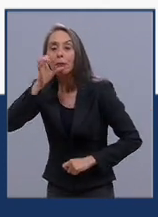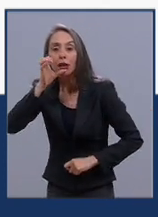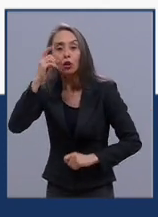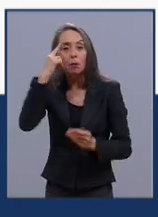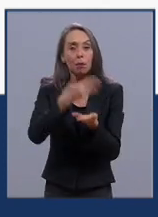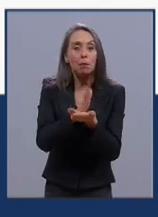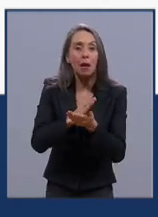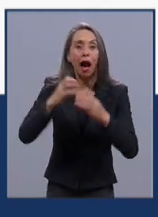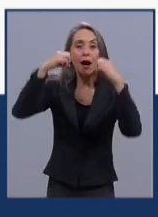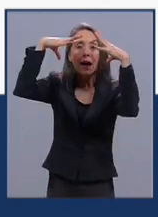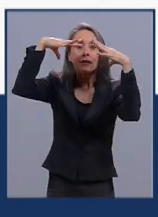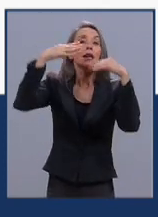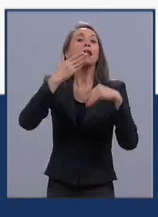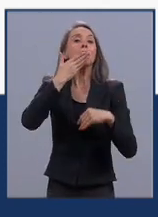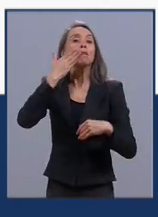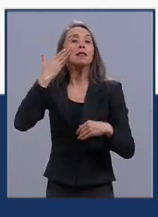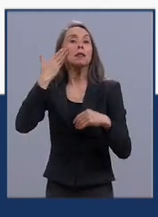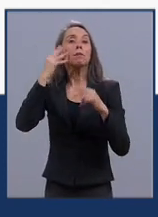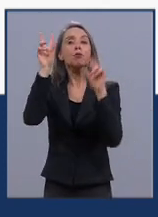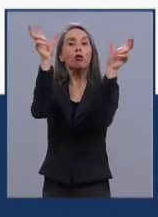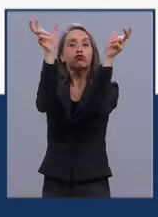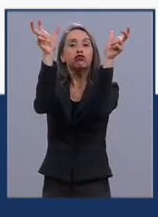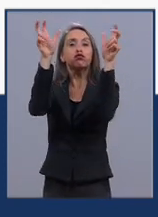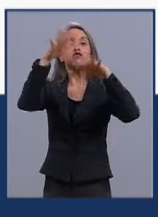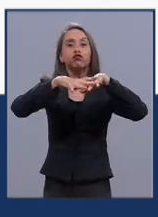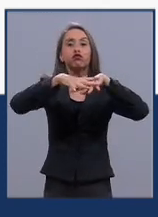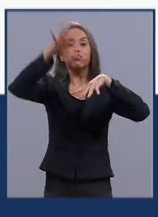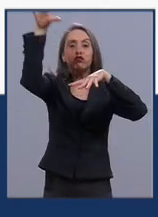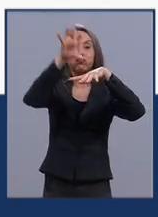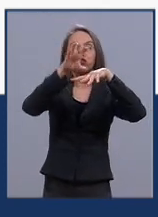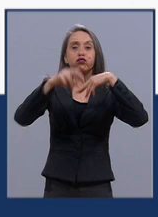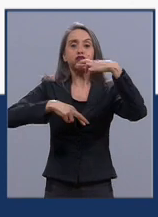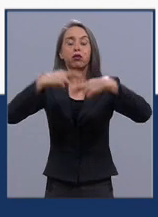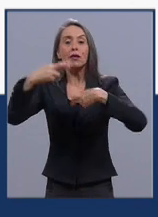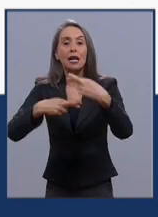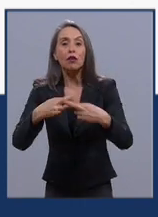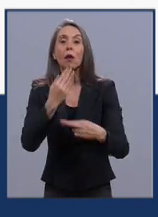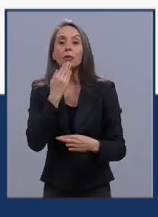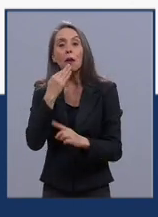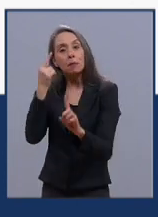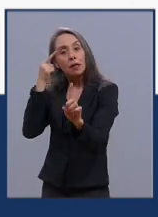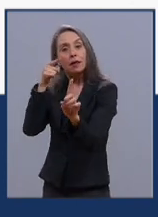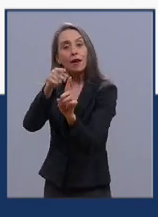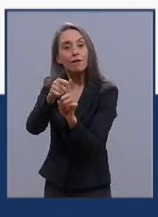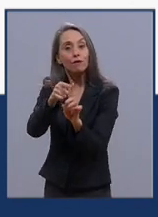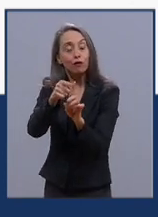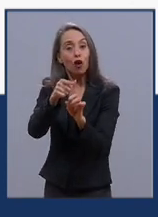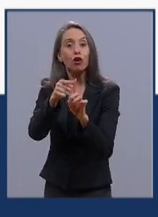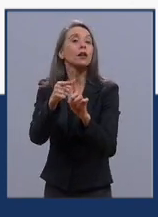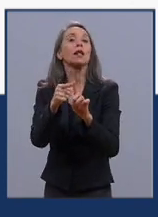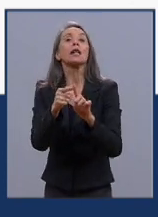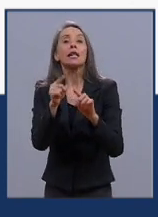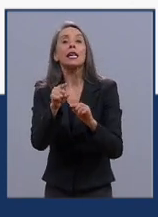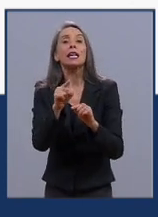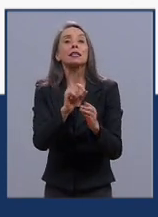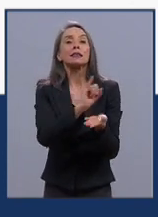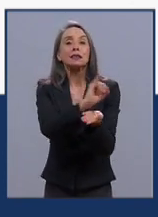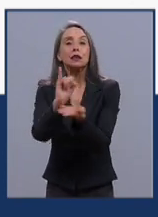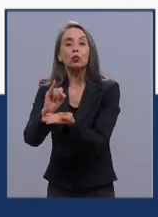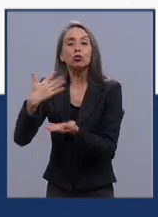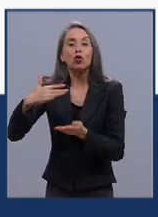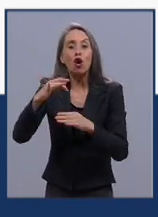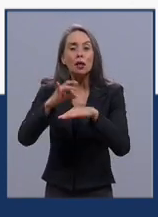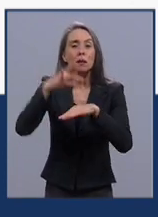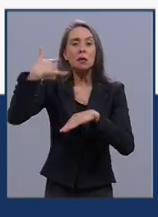energías limpias y renovables y también un énfasis en la infraestructura crítica que el país requiere